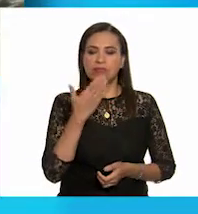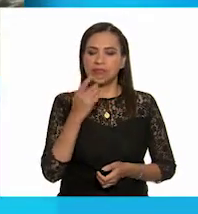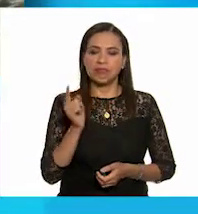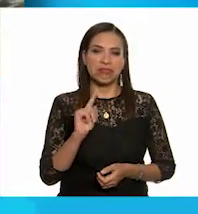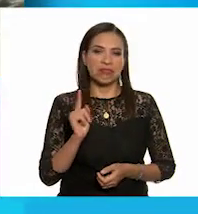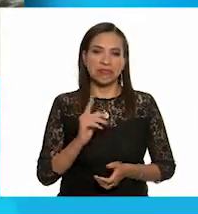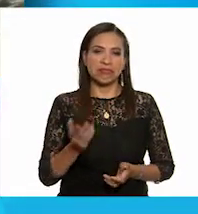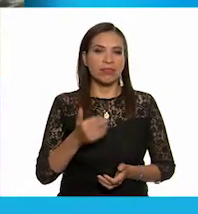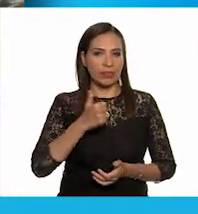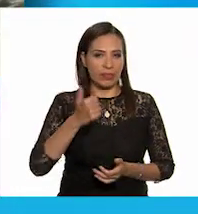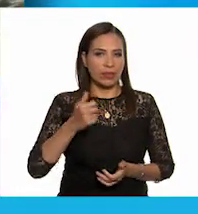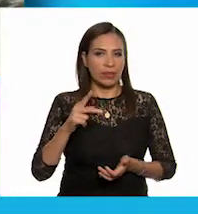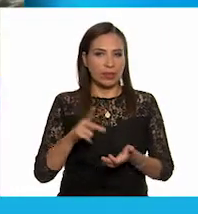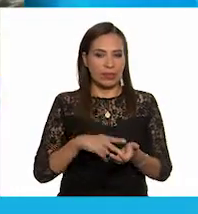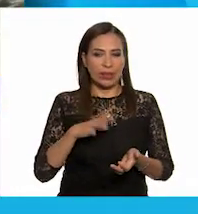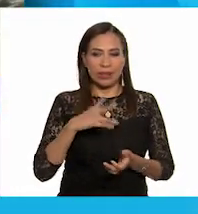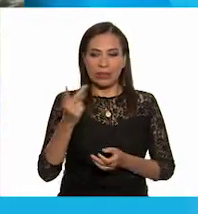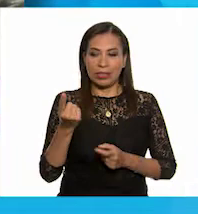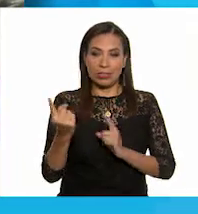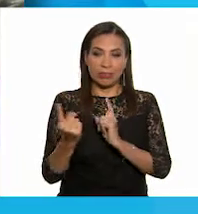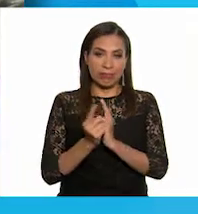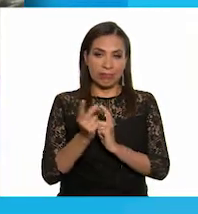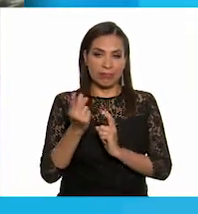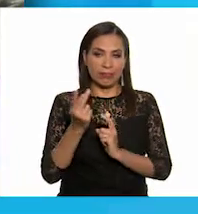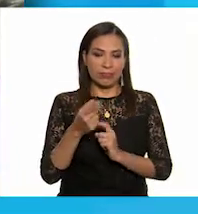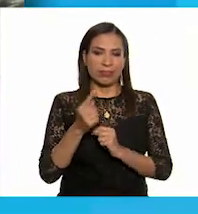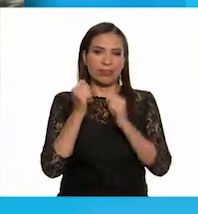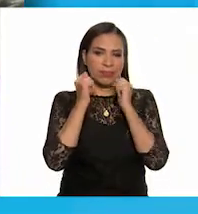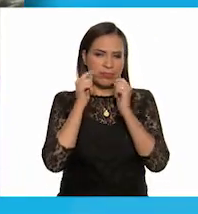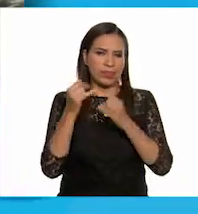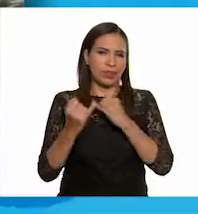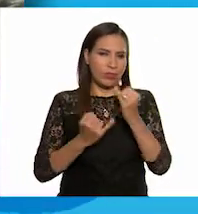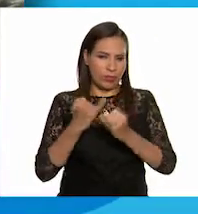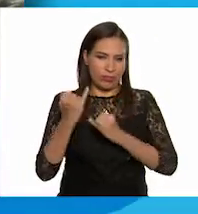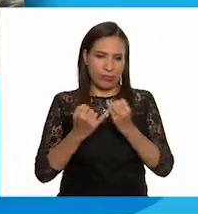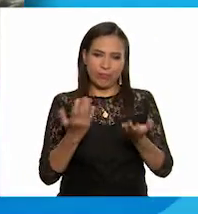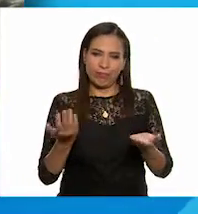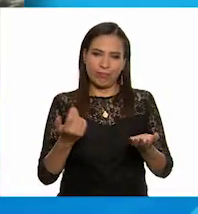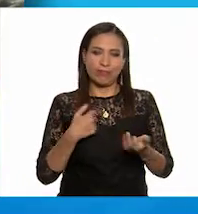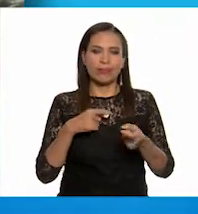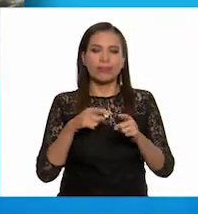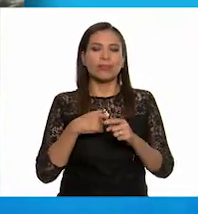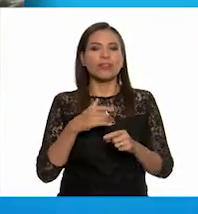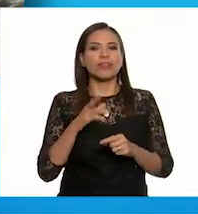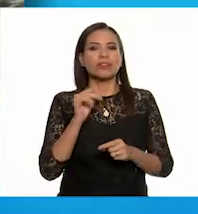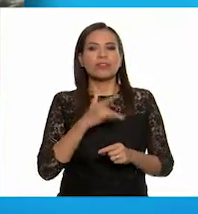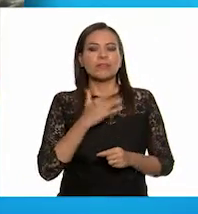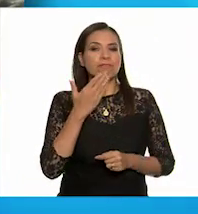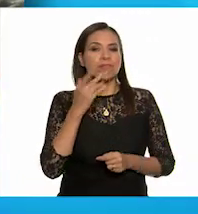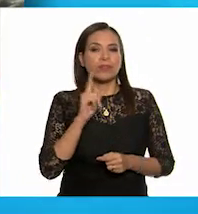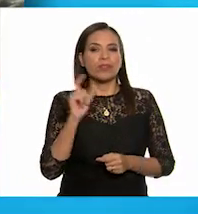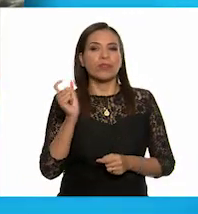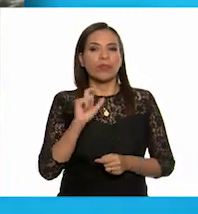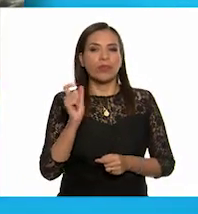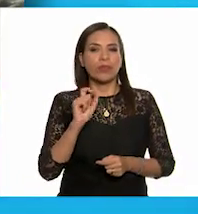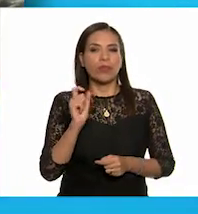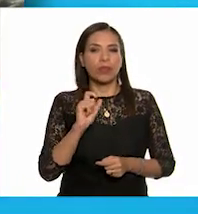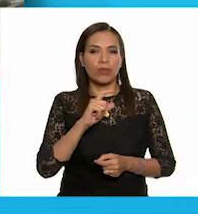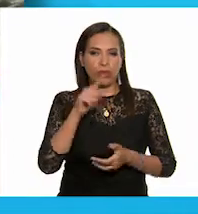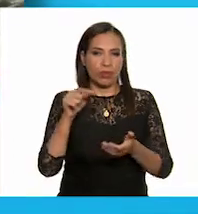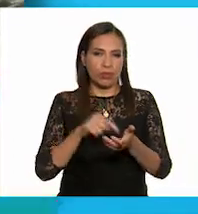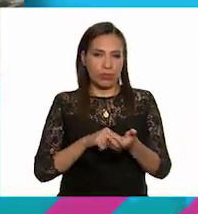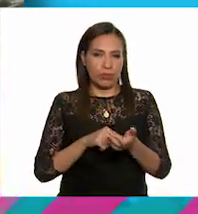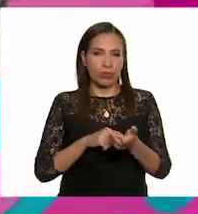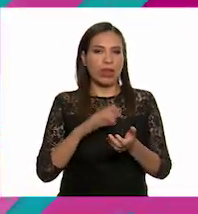bien cada vez que hay perros cerca, aunque sean juguetones. Pero no la paso bien cuando estamos en un